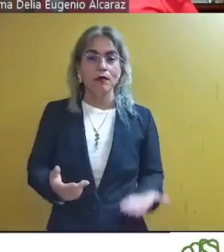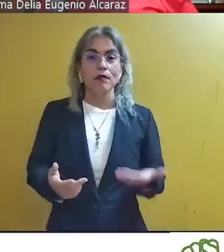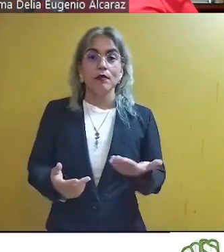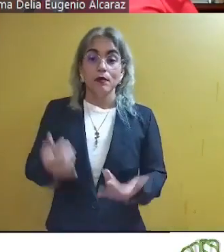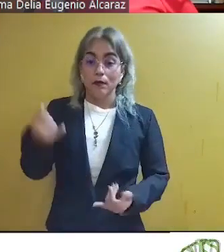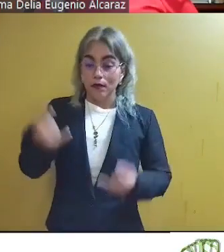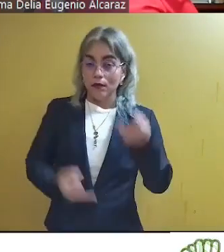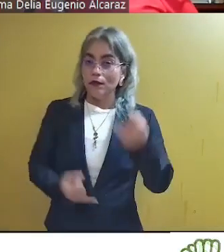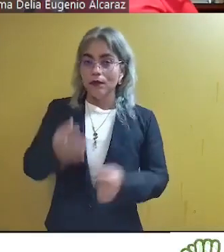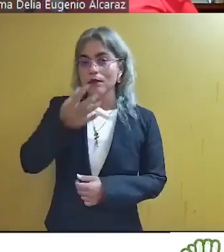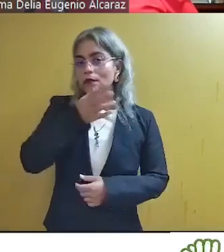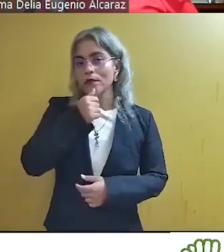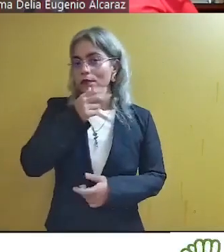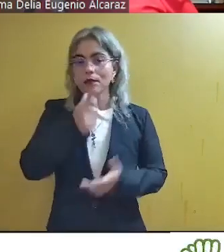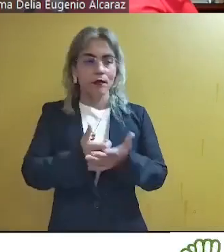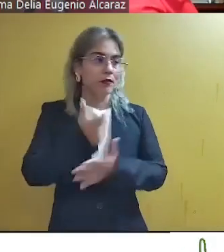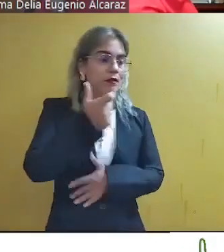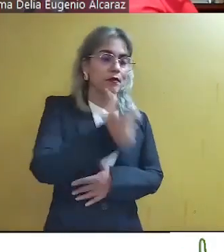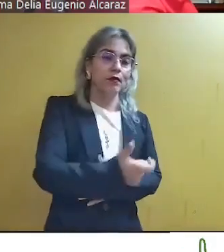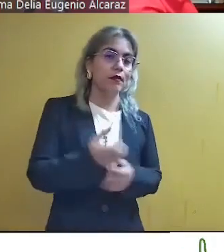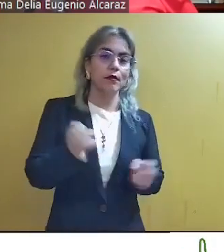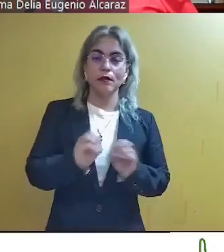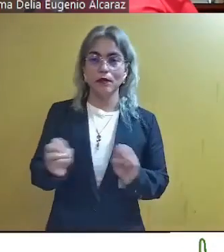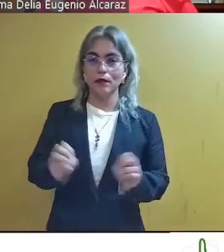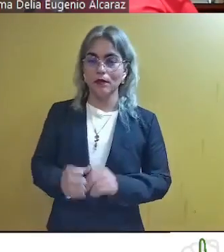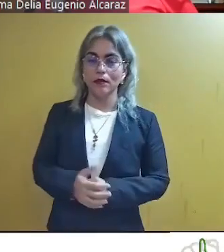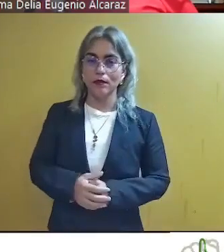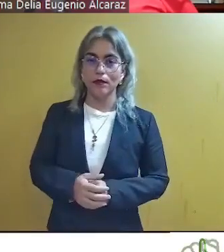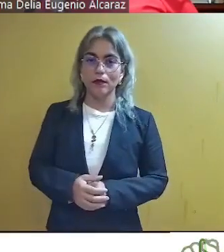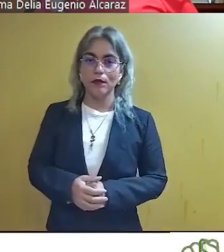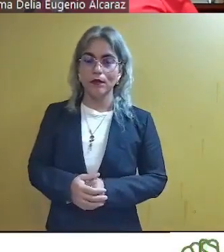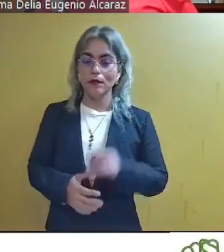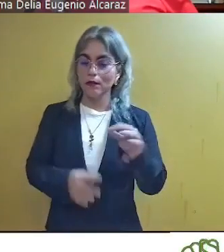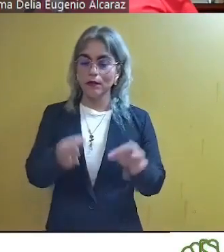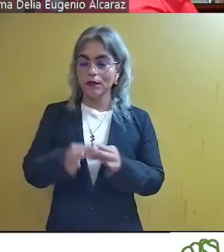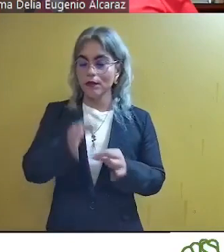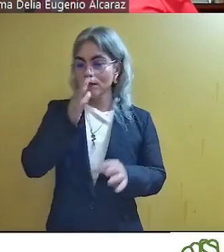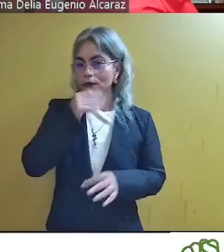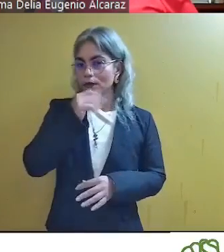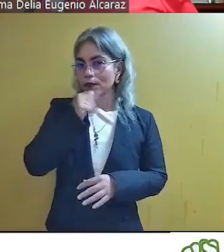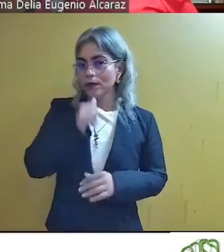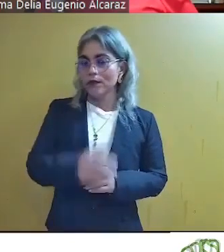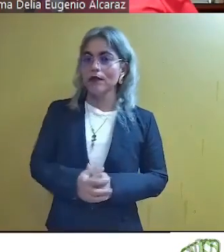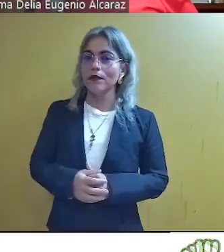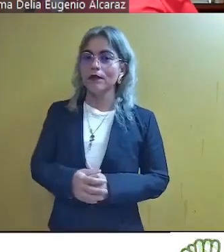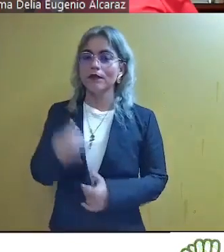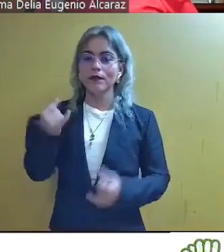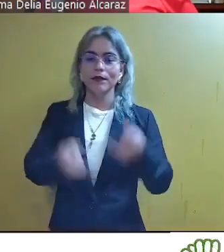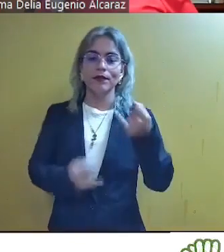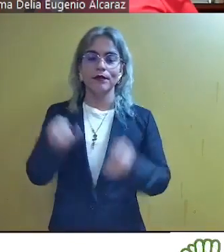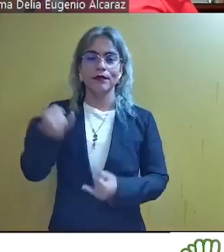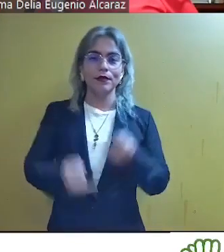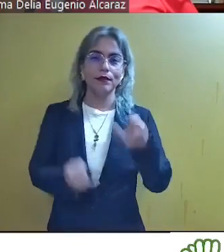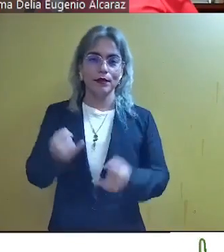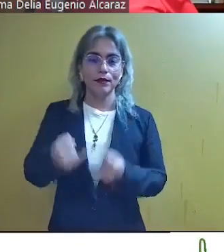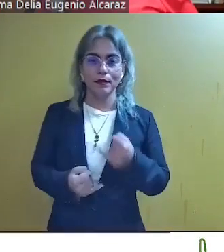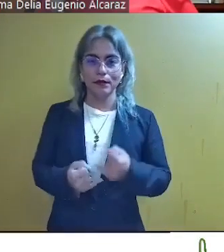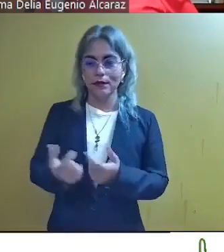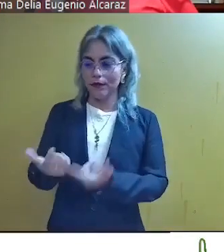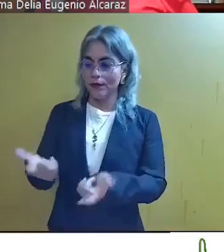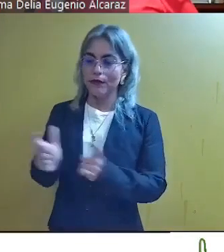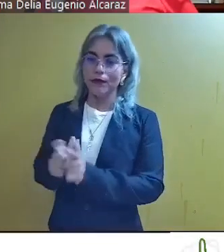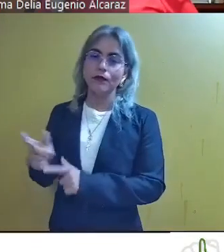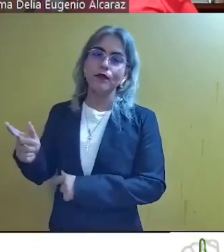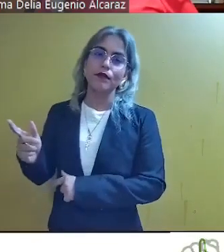para acreditar la imposibilidad de cumplimiento de sentencia. Además, la intromisión en el juicio incidental por parte de la Contraloría Nacional del Partido